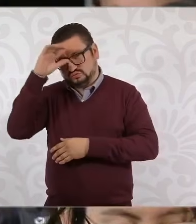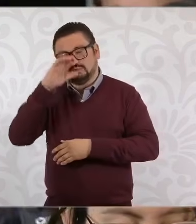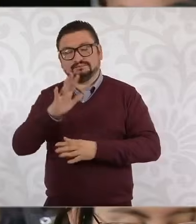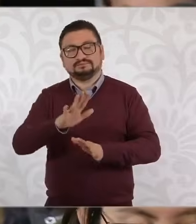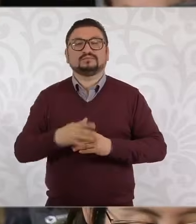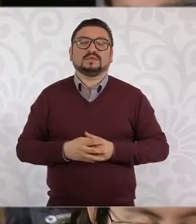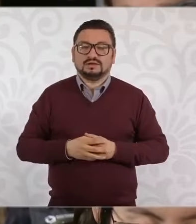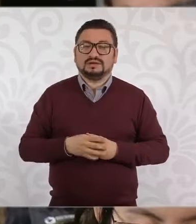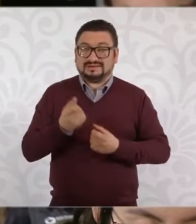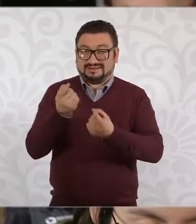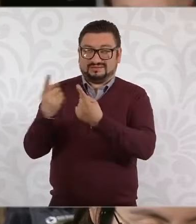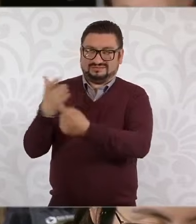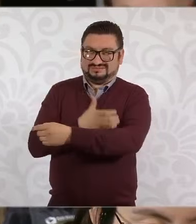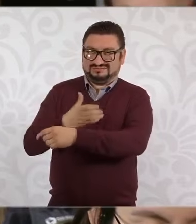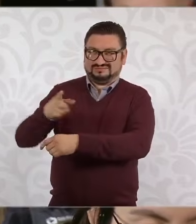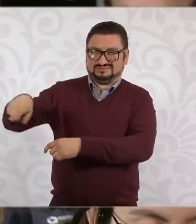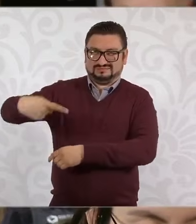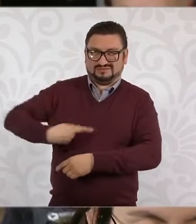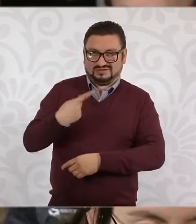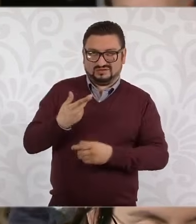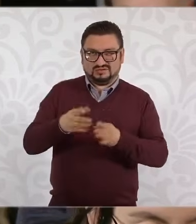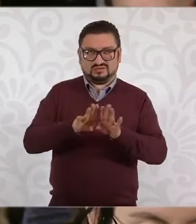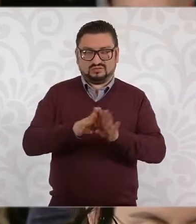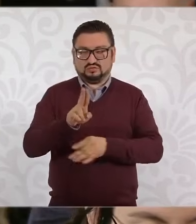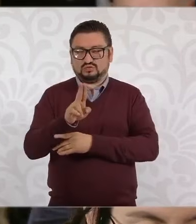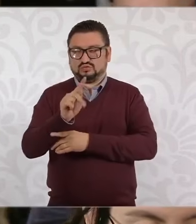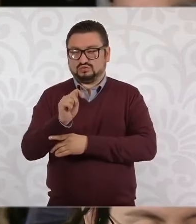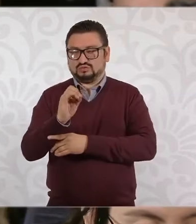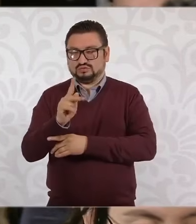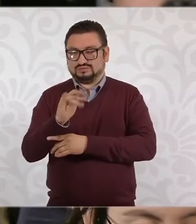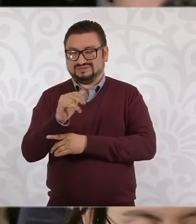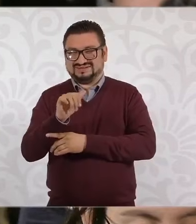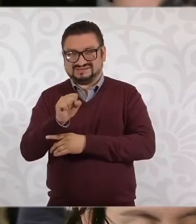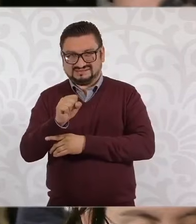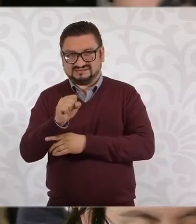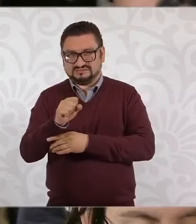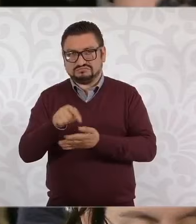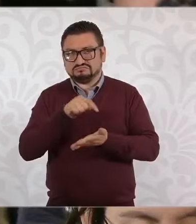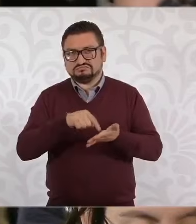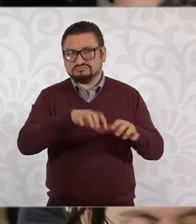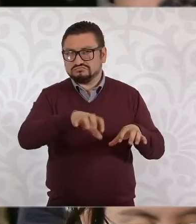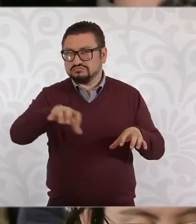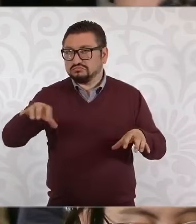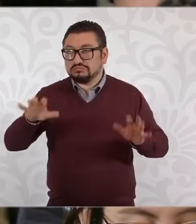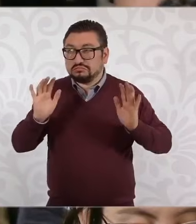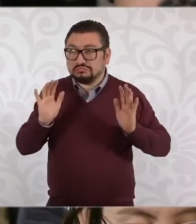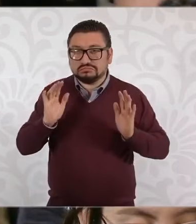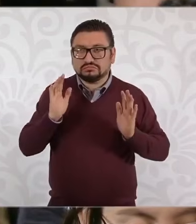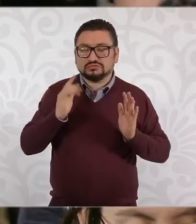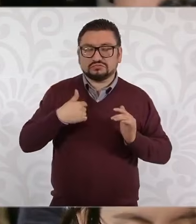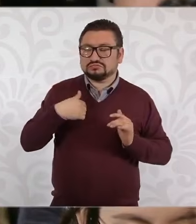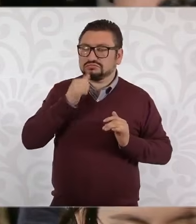me preguntaban algunos compañeros cómo va el tema de las utopías. Y le respondía yo, pues yo también me lo